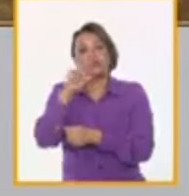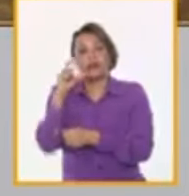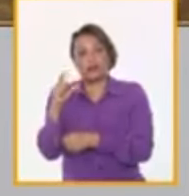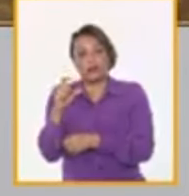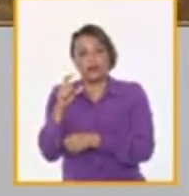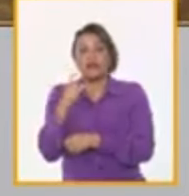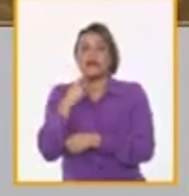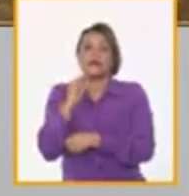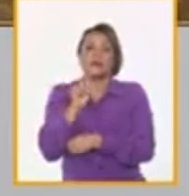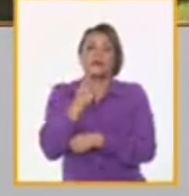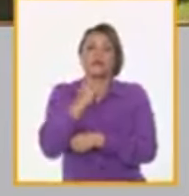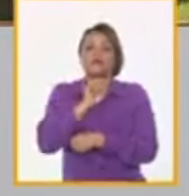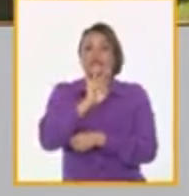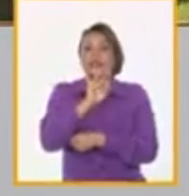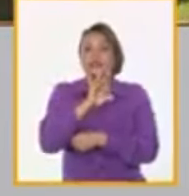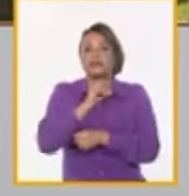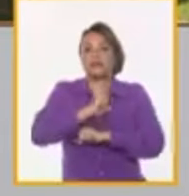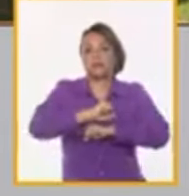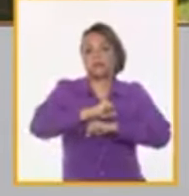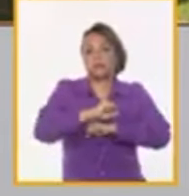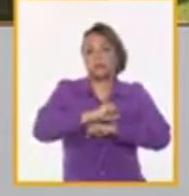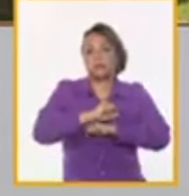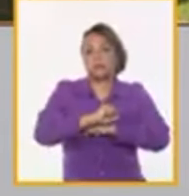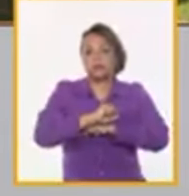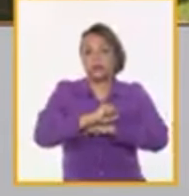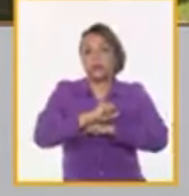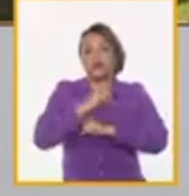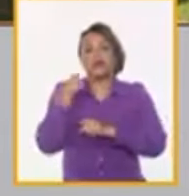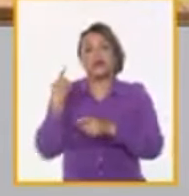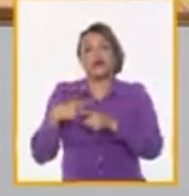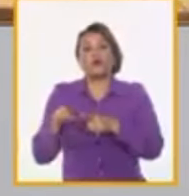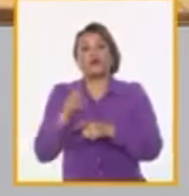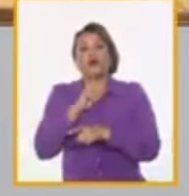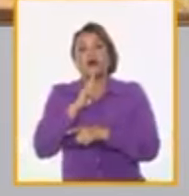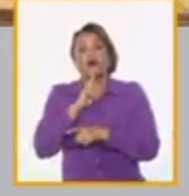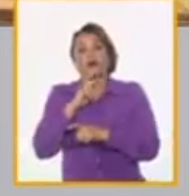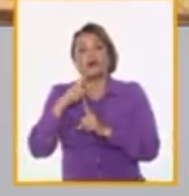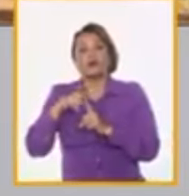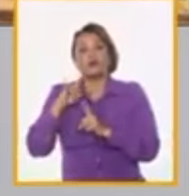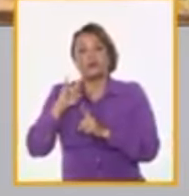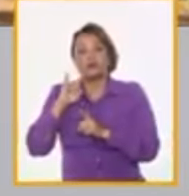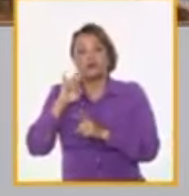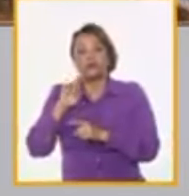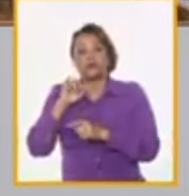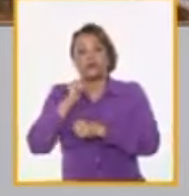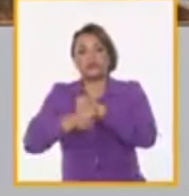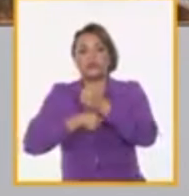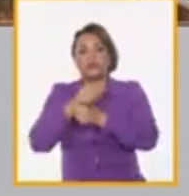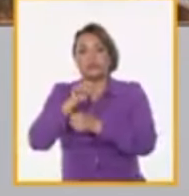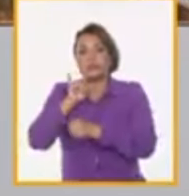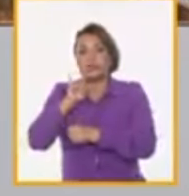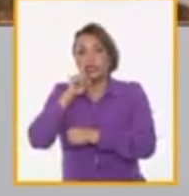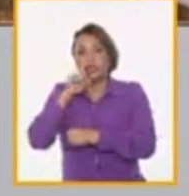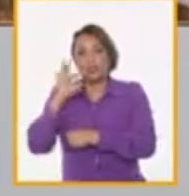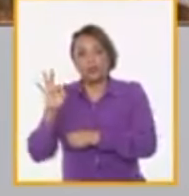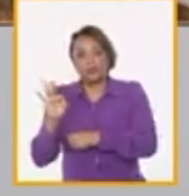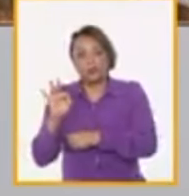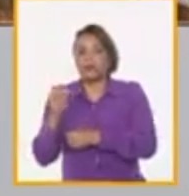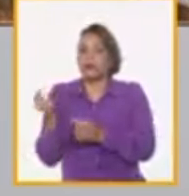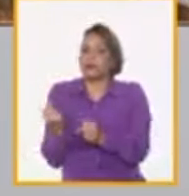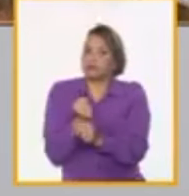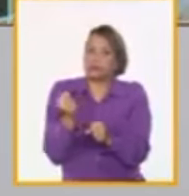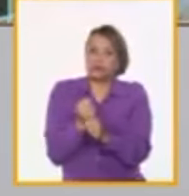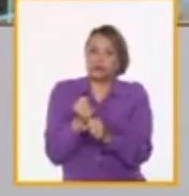15 equipos de bombeo, y Aguas Turquino, se está trabajando intensamente, no al ritmo que nosotros